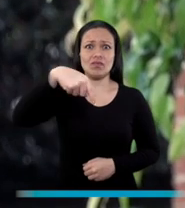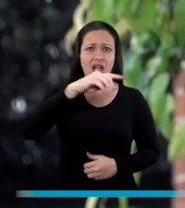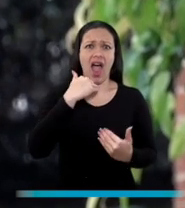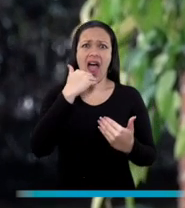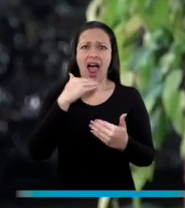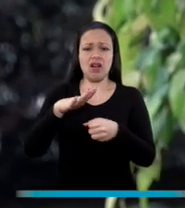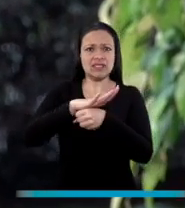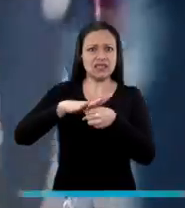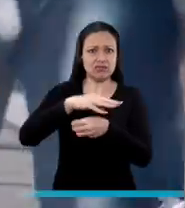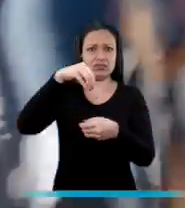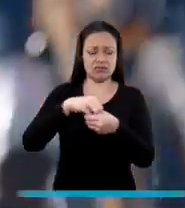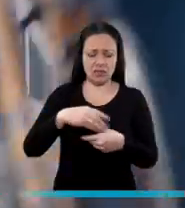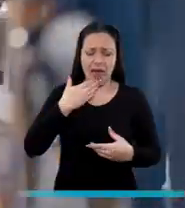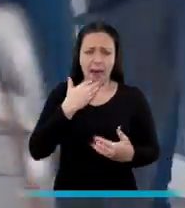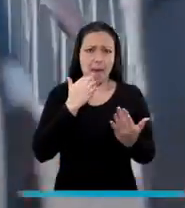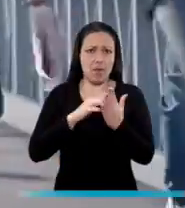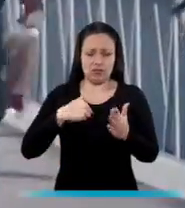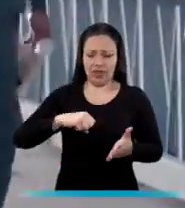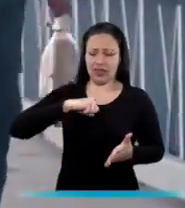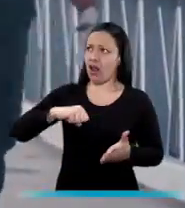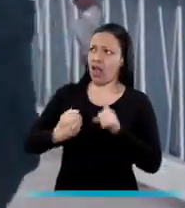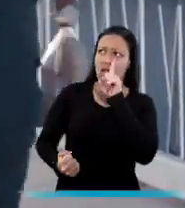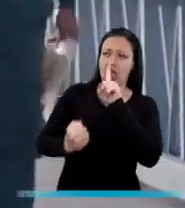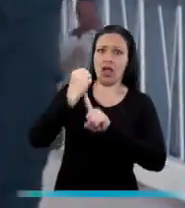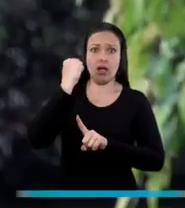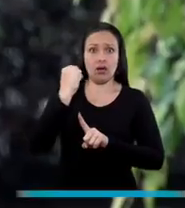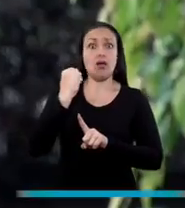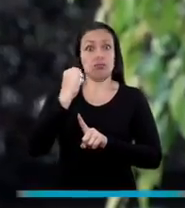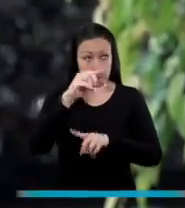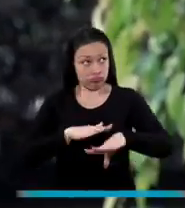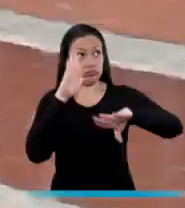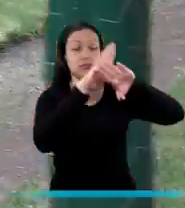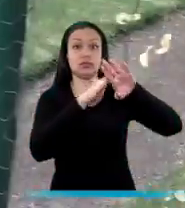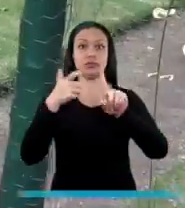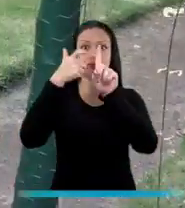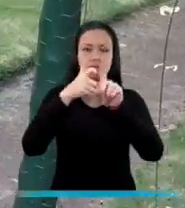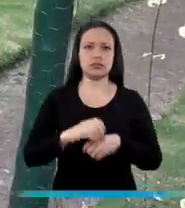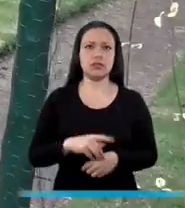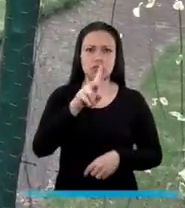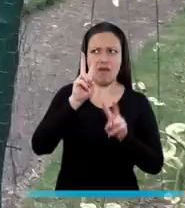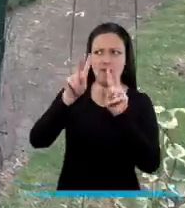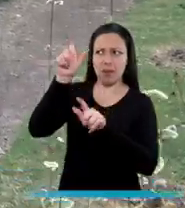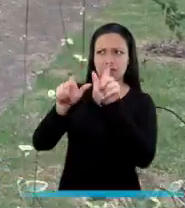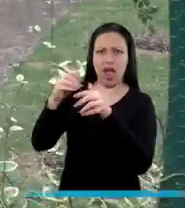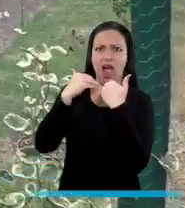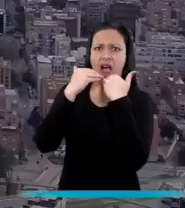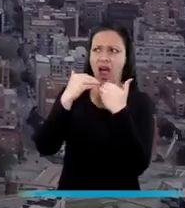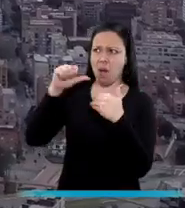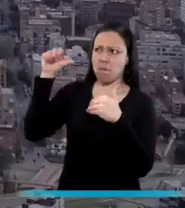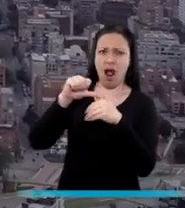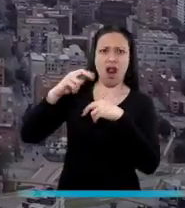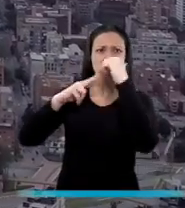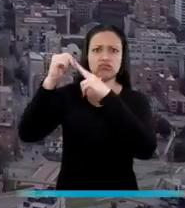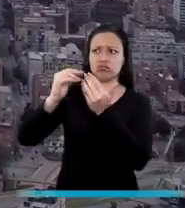Si se encuentran en una situación en la que sus derechos pueden ser vulnerados, acudan a la Procu. Si ven que se están presentando anomalías,